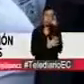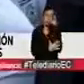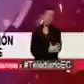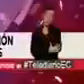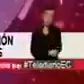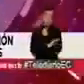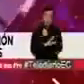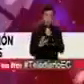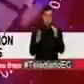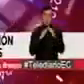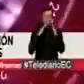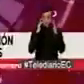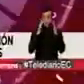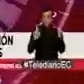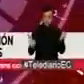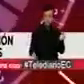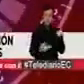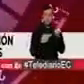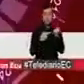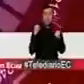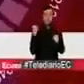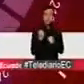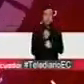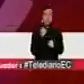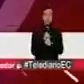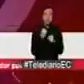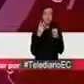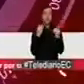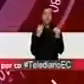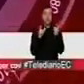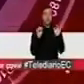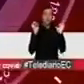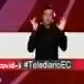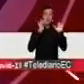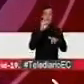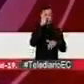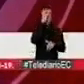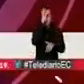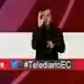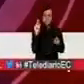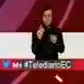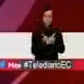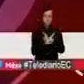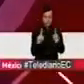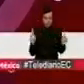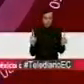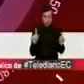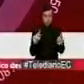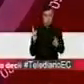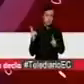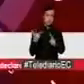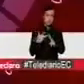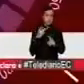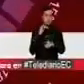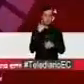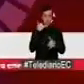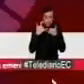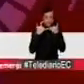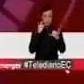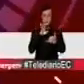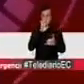en sus hogares. A reforzar este trabajo para evitar la aglomeración en centros médicos y hospitales. En tercer lugar, el llamado